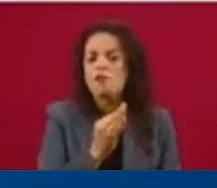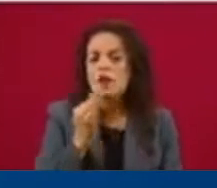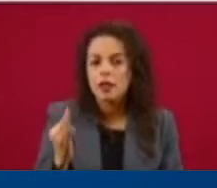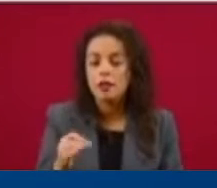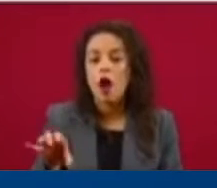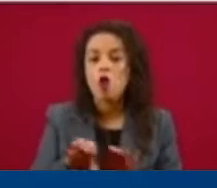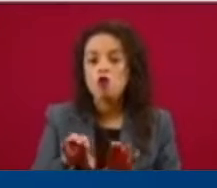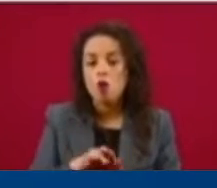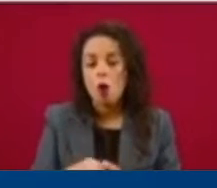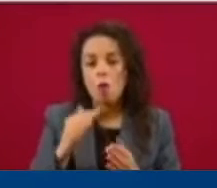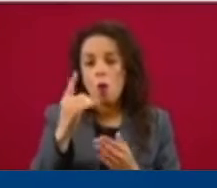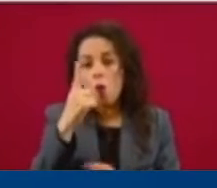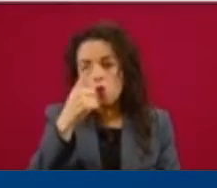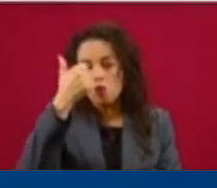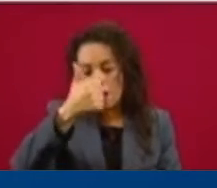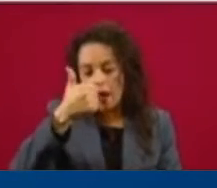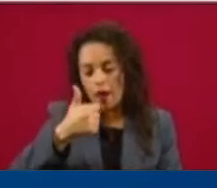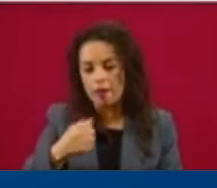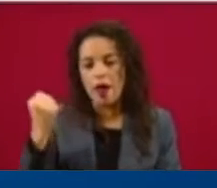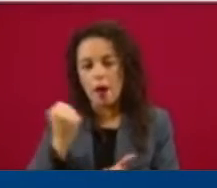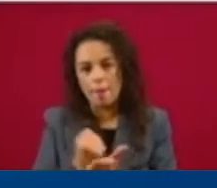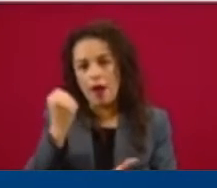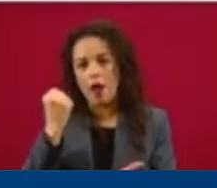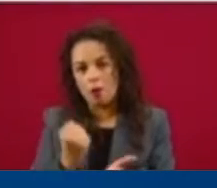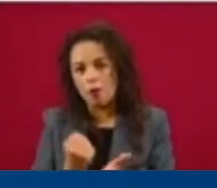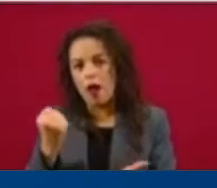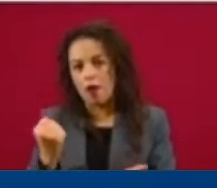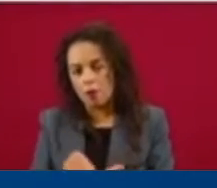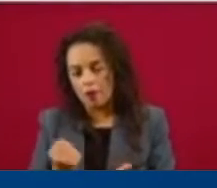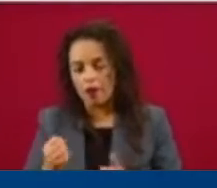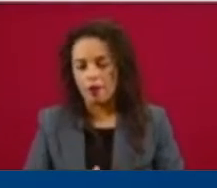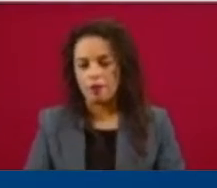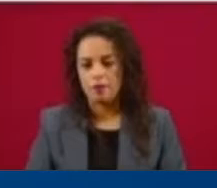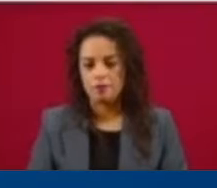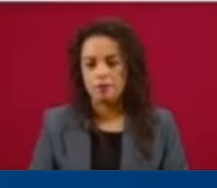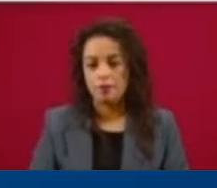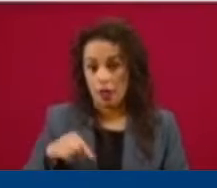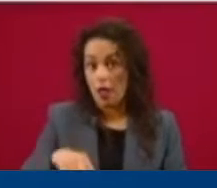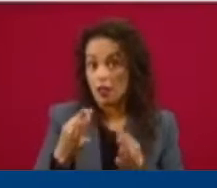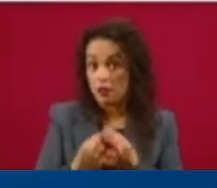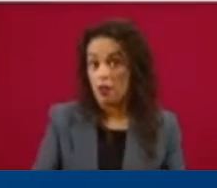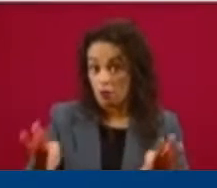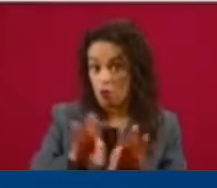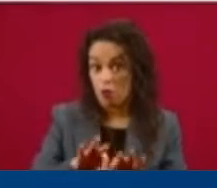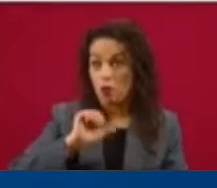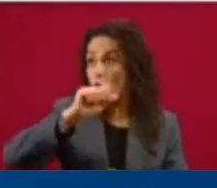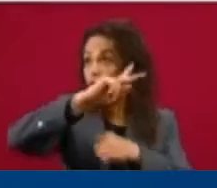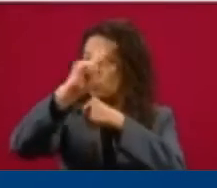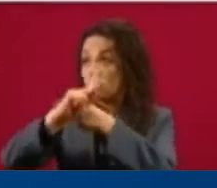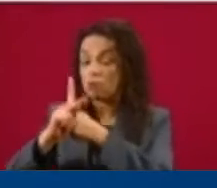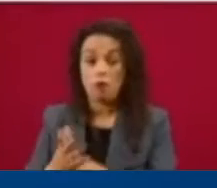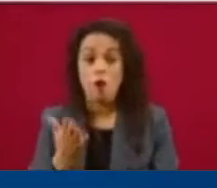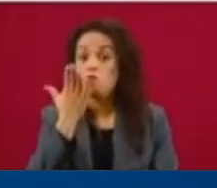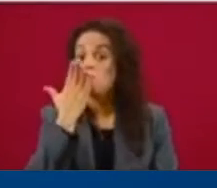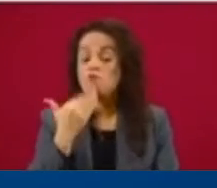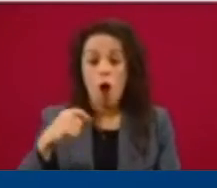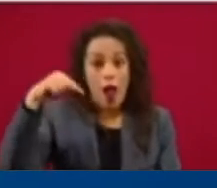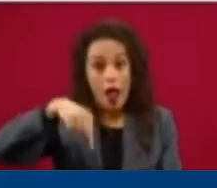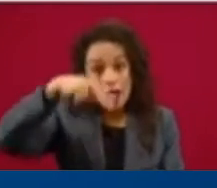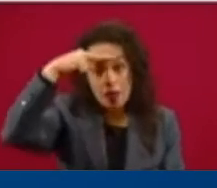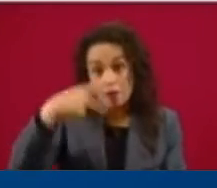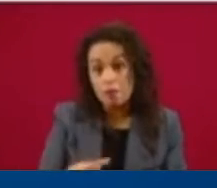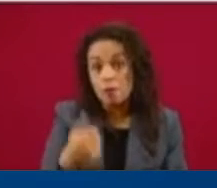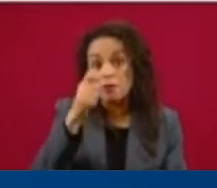problema que estudian es el mismo y sea como sea que le quieran llamar todos coinciden en que las crisis o velocidad del ciclo son cada vez más recurrentes